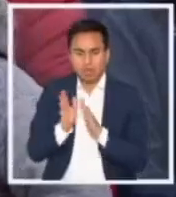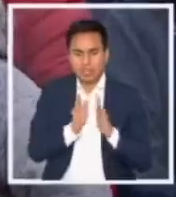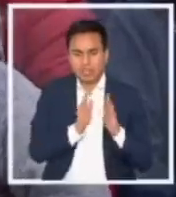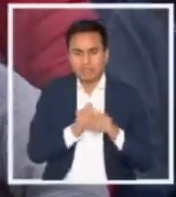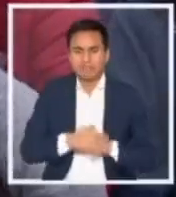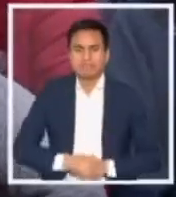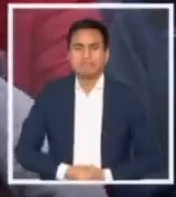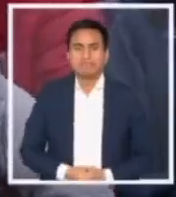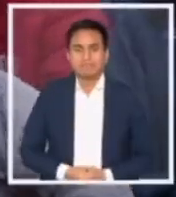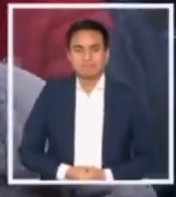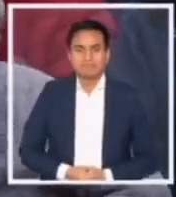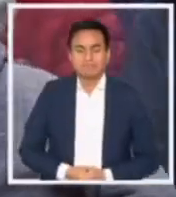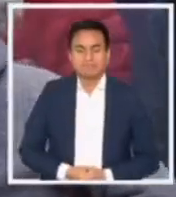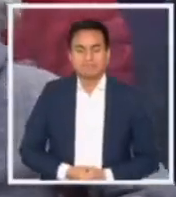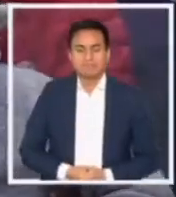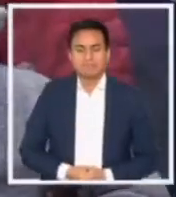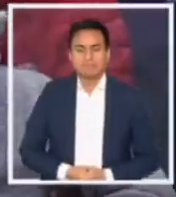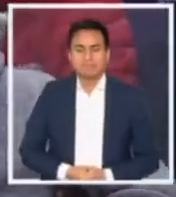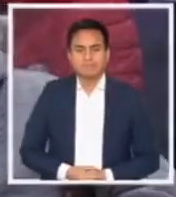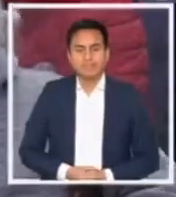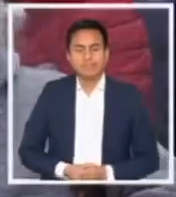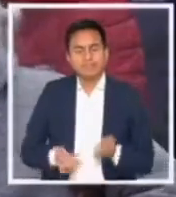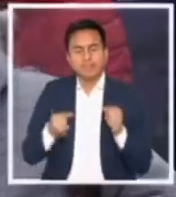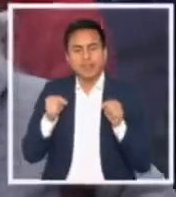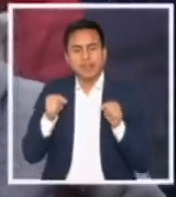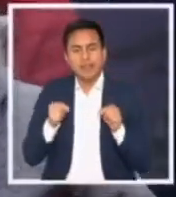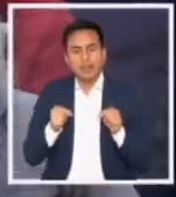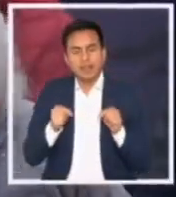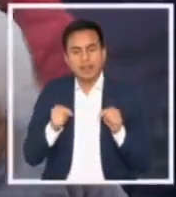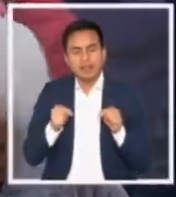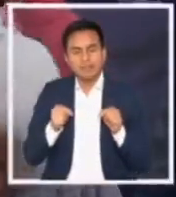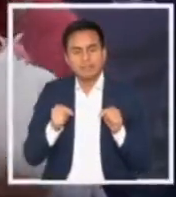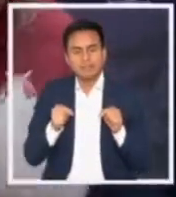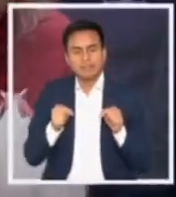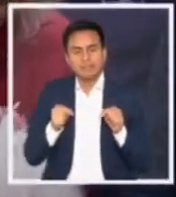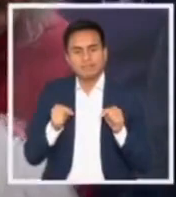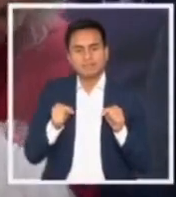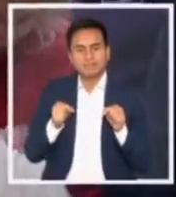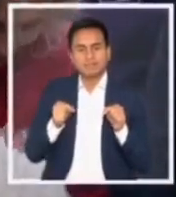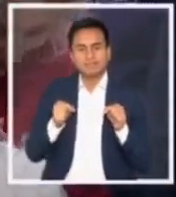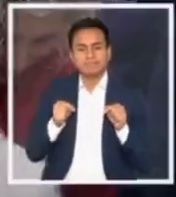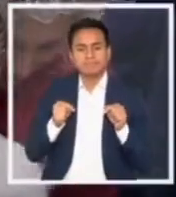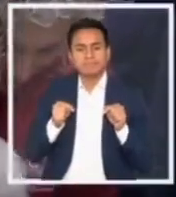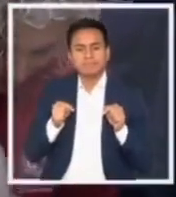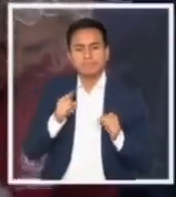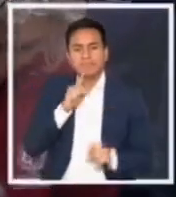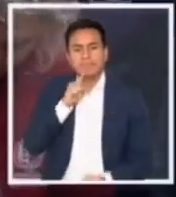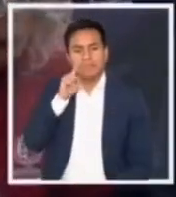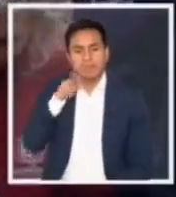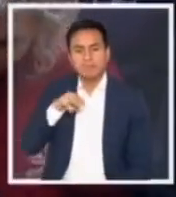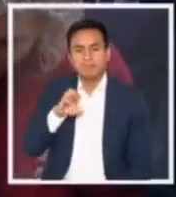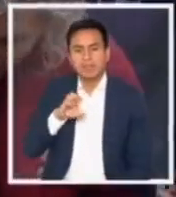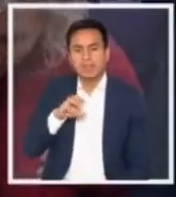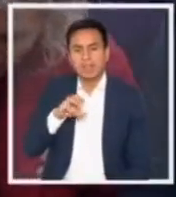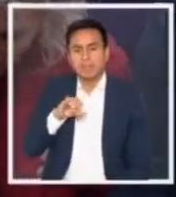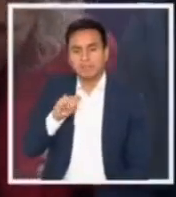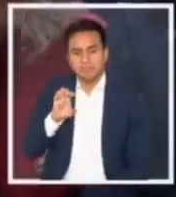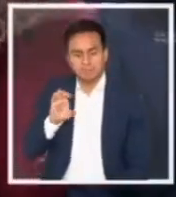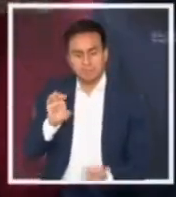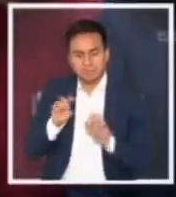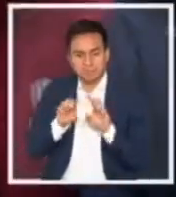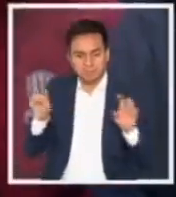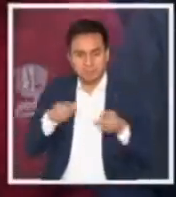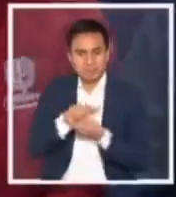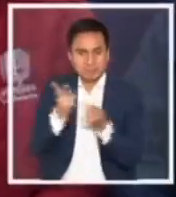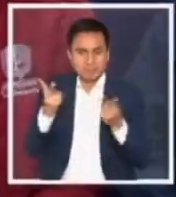Un poquito más adelante, un poquito más adelante. Acá el medio Timeline publica la